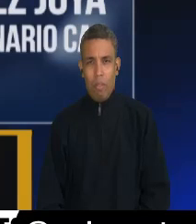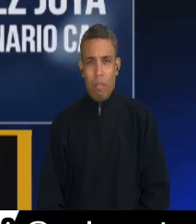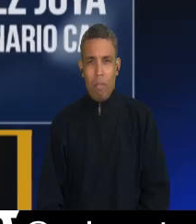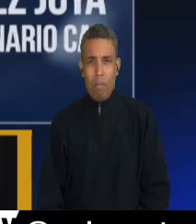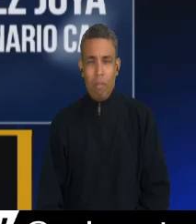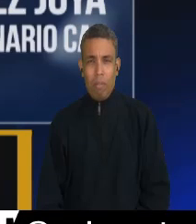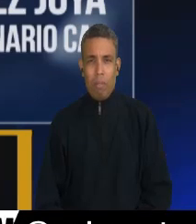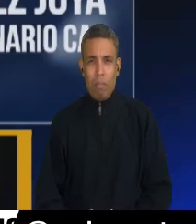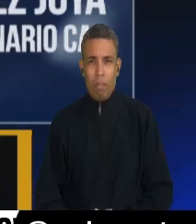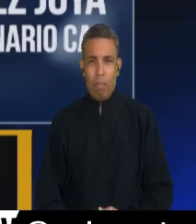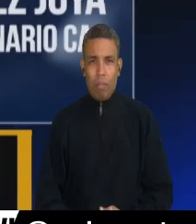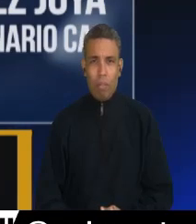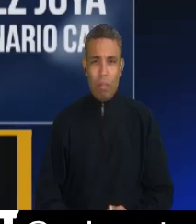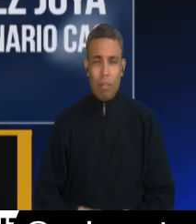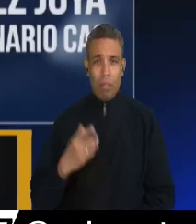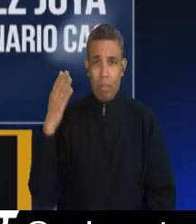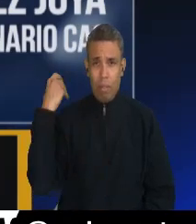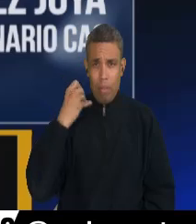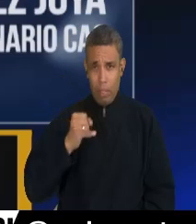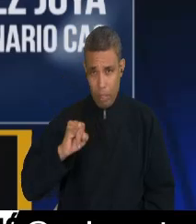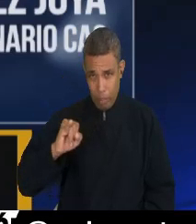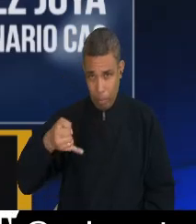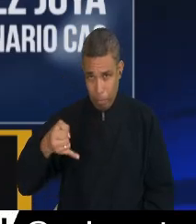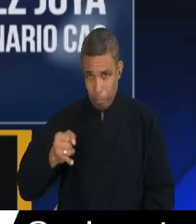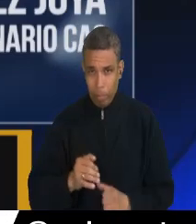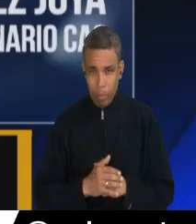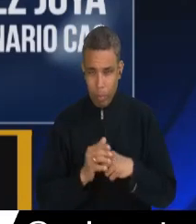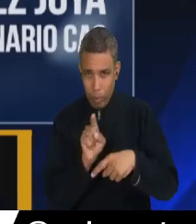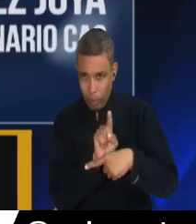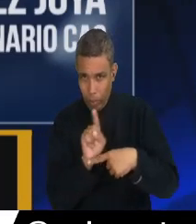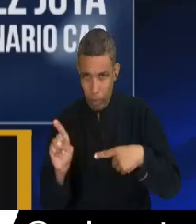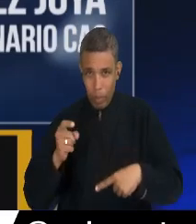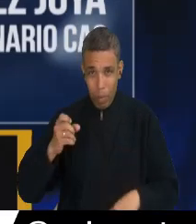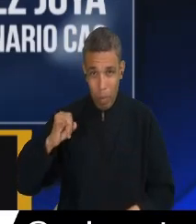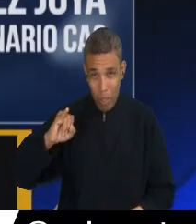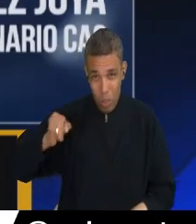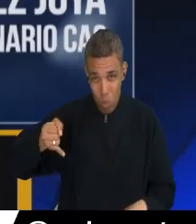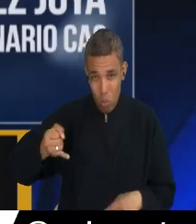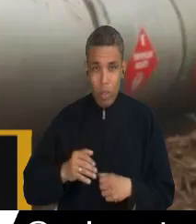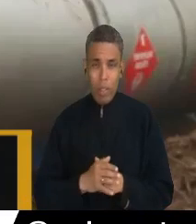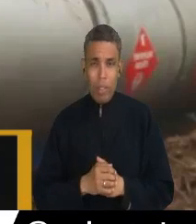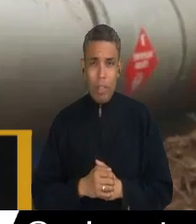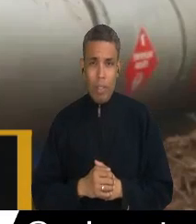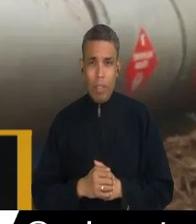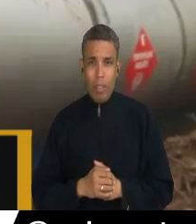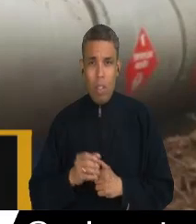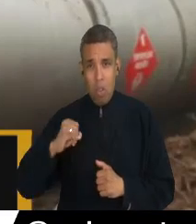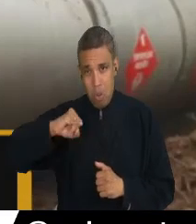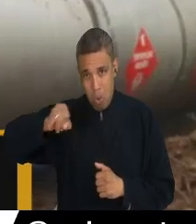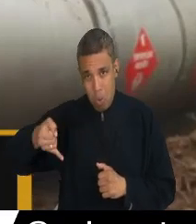emergencia y haciendo la verificación de que las empresas responsables del transporte